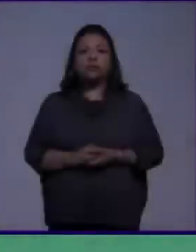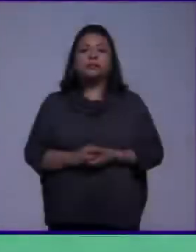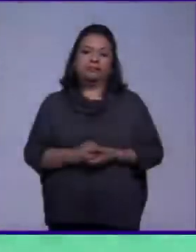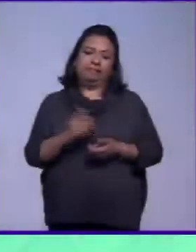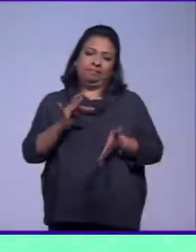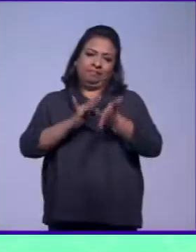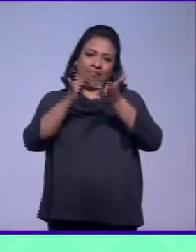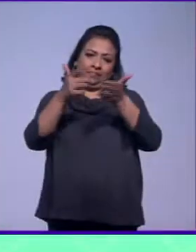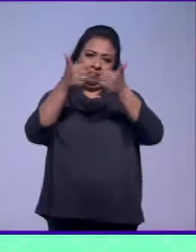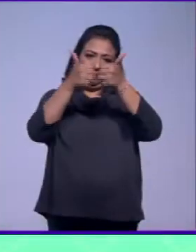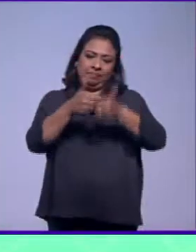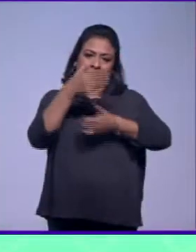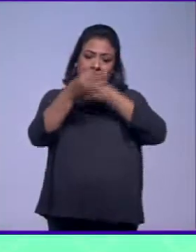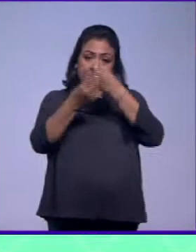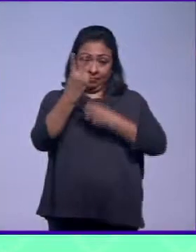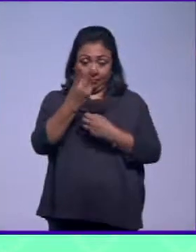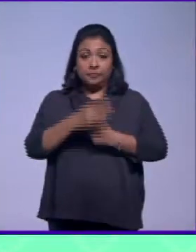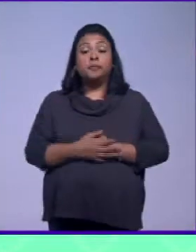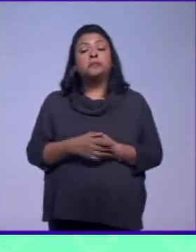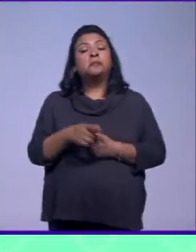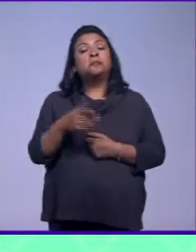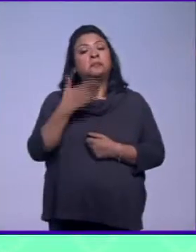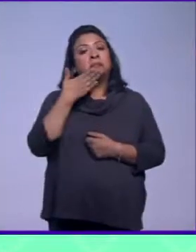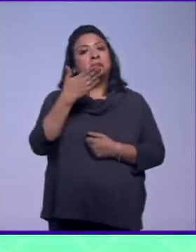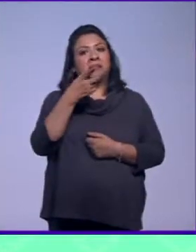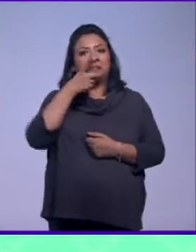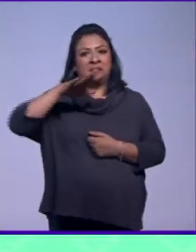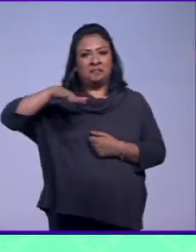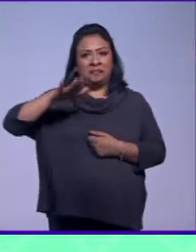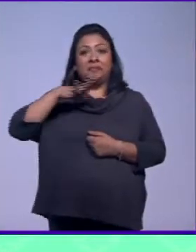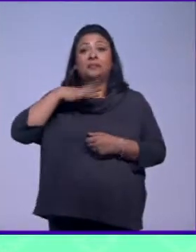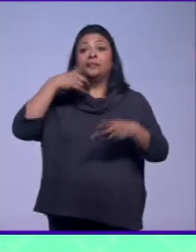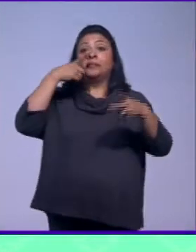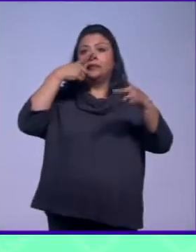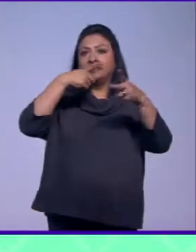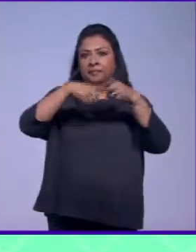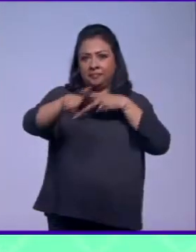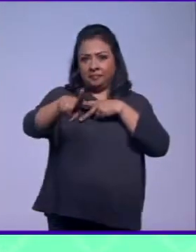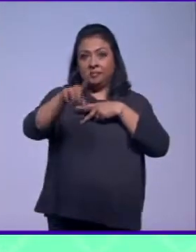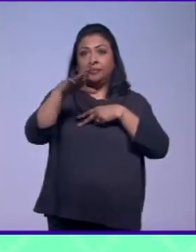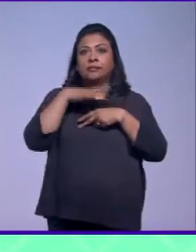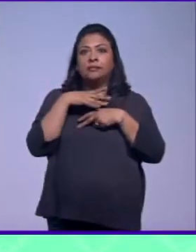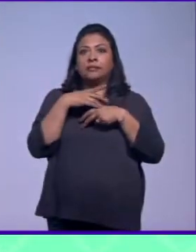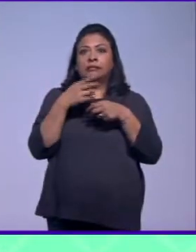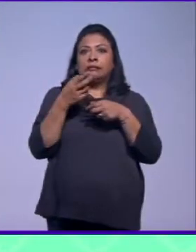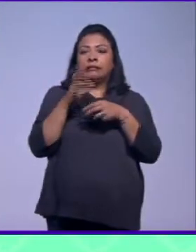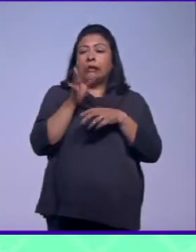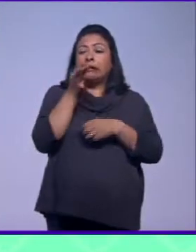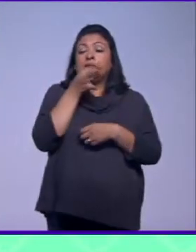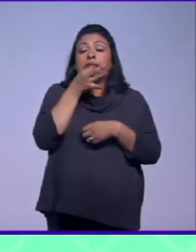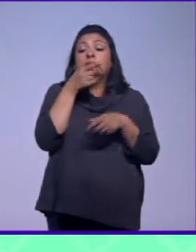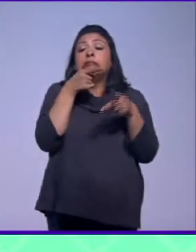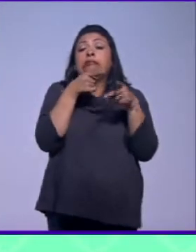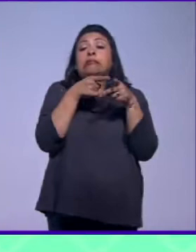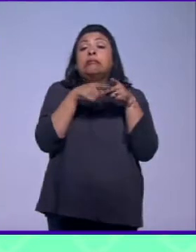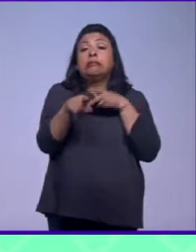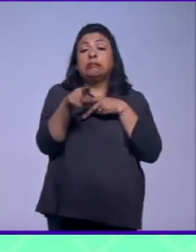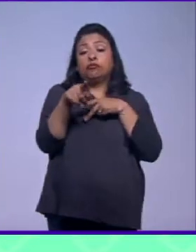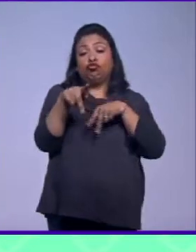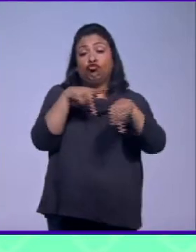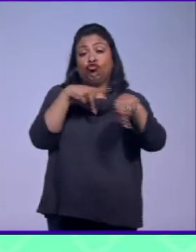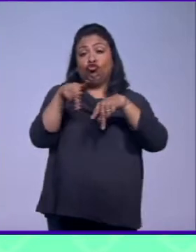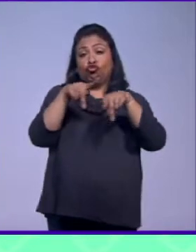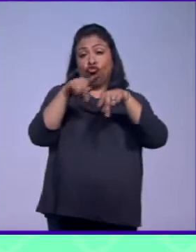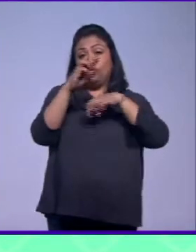gracias por continuar en noticias 22 si bien lo decías me quedo ue van arrancando el programa la cuenta regresiva está a unas horas de que inicie la gesta mundialista